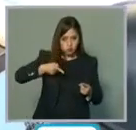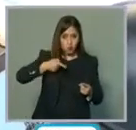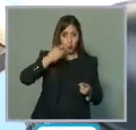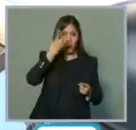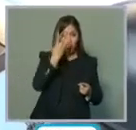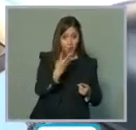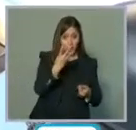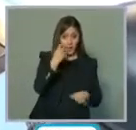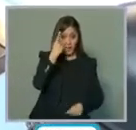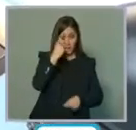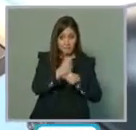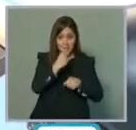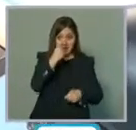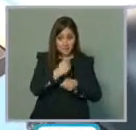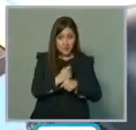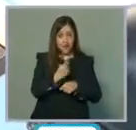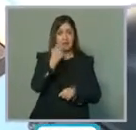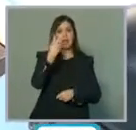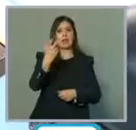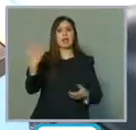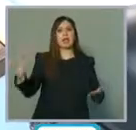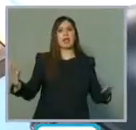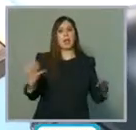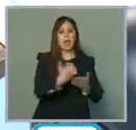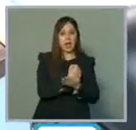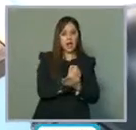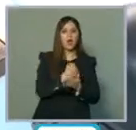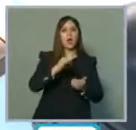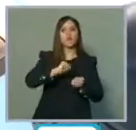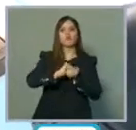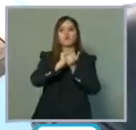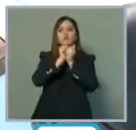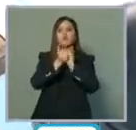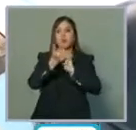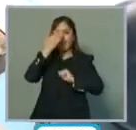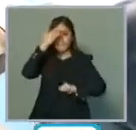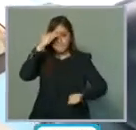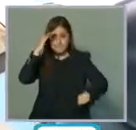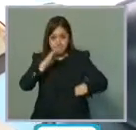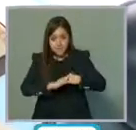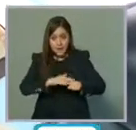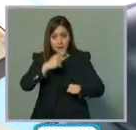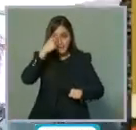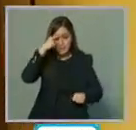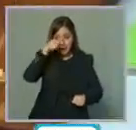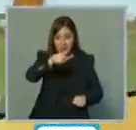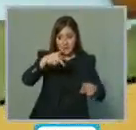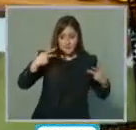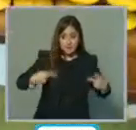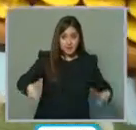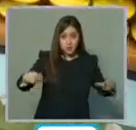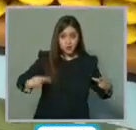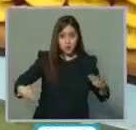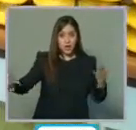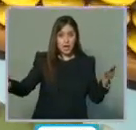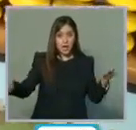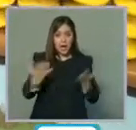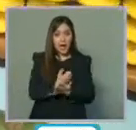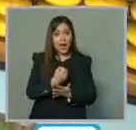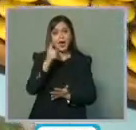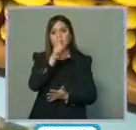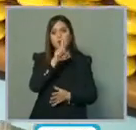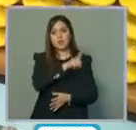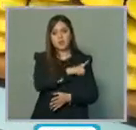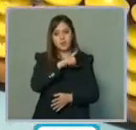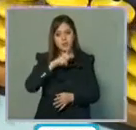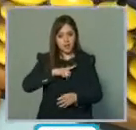logre primero, ese gana. También se hace un juego de estrategia porque para evitar que tu contrincante te gane tienes que mover estas fichitas y